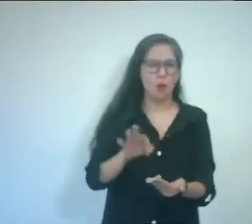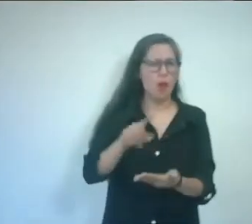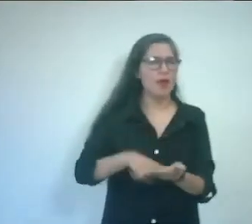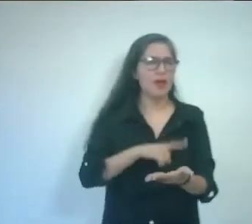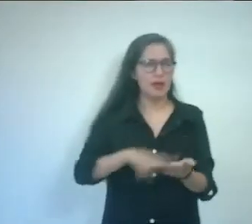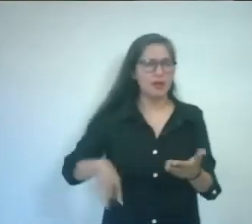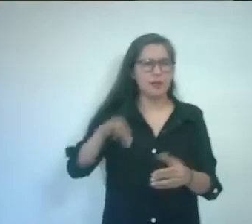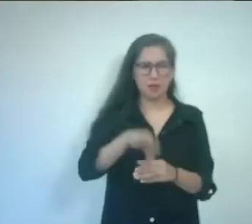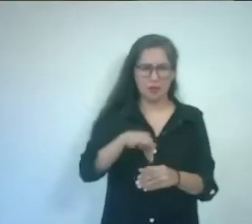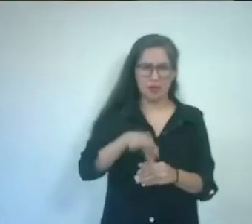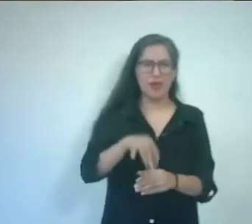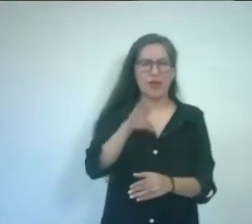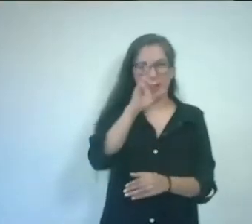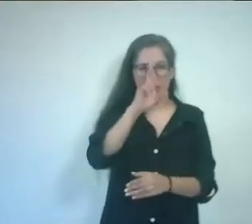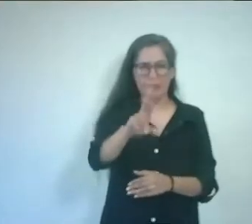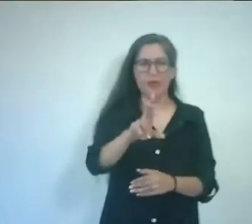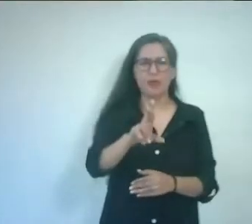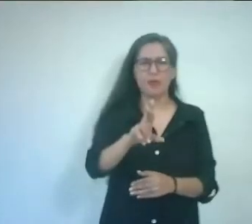sea respetado.